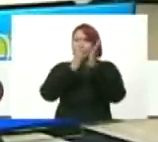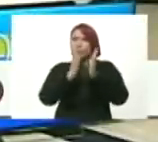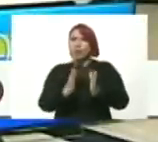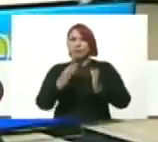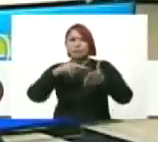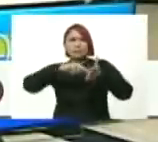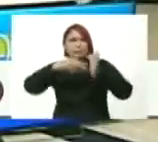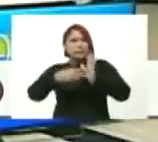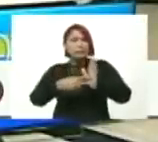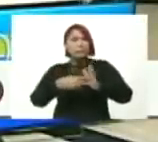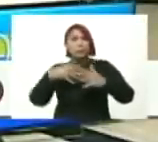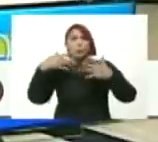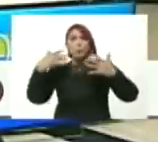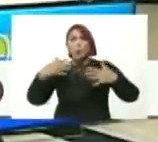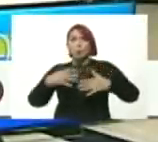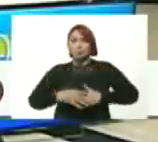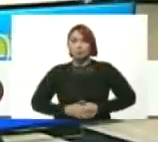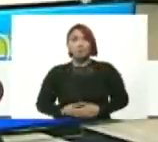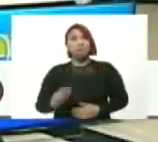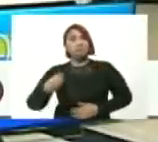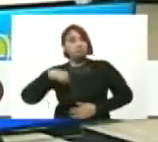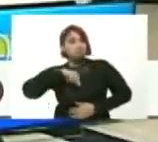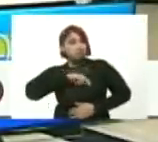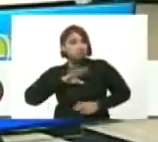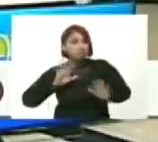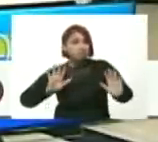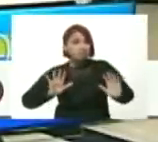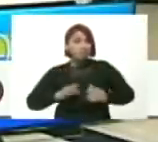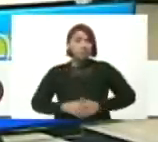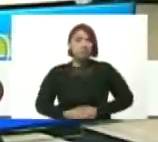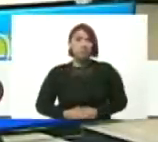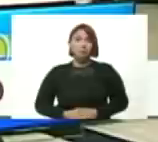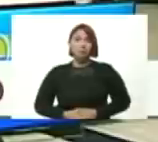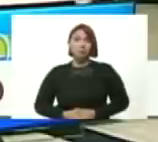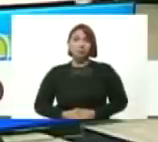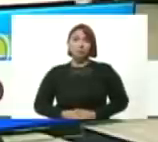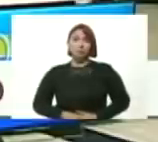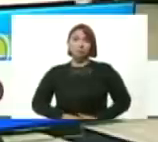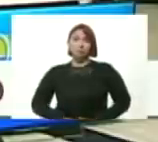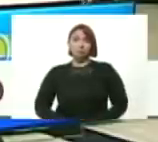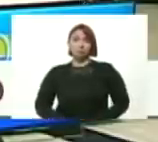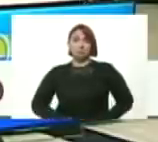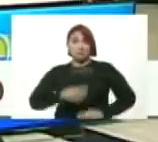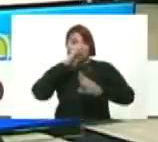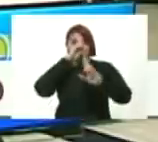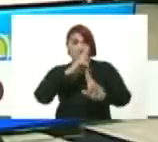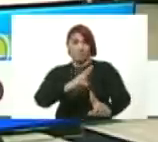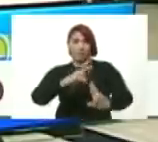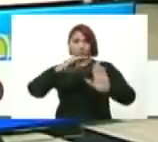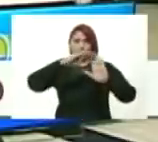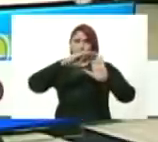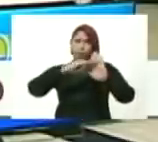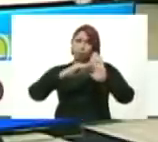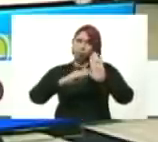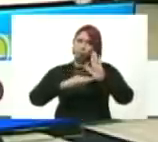decir que si nosotros cumpliendo los planes de prioridad